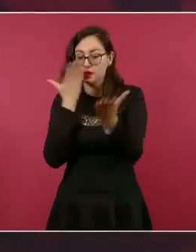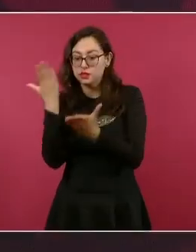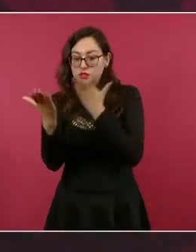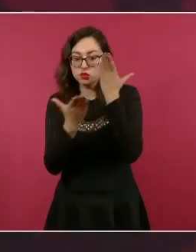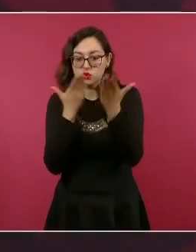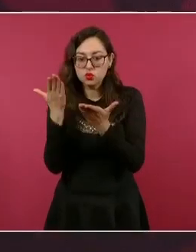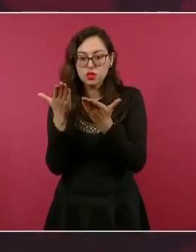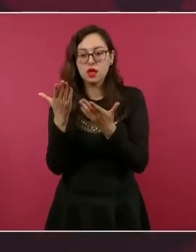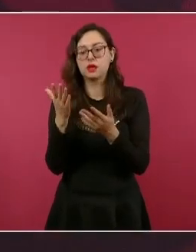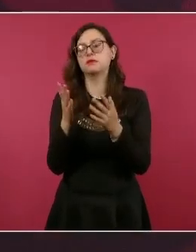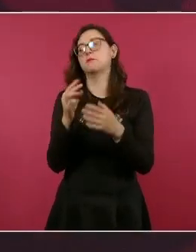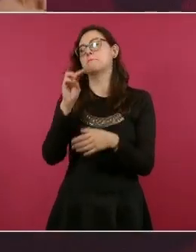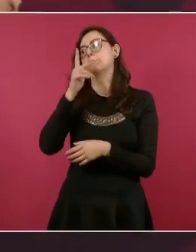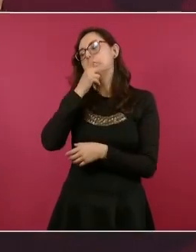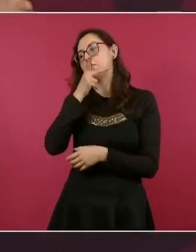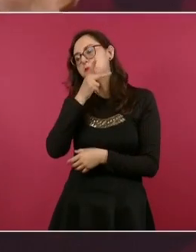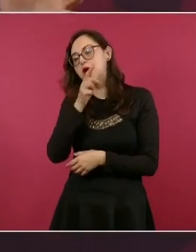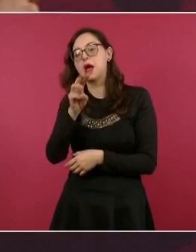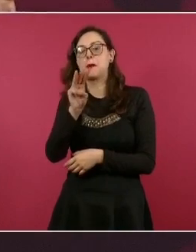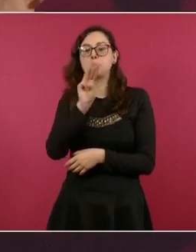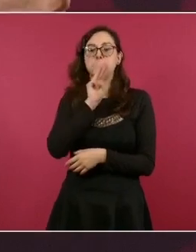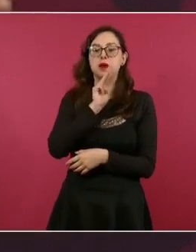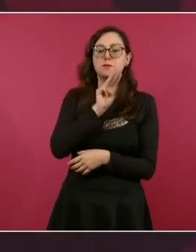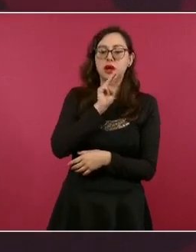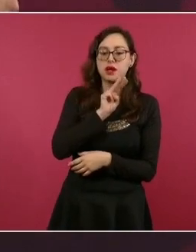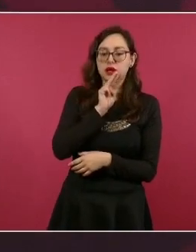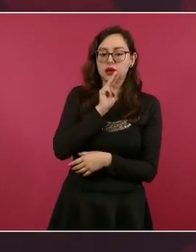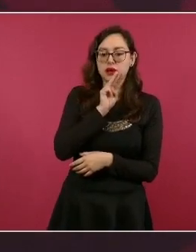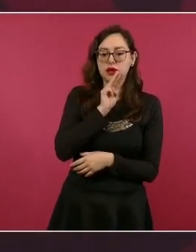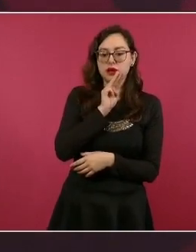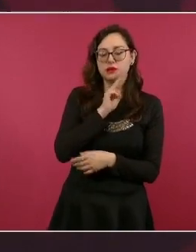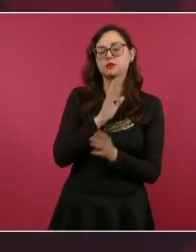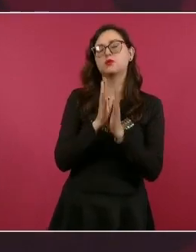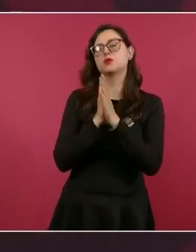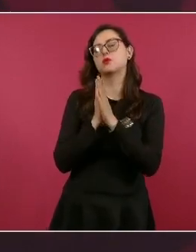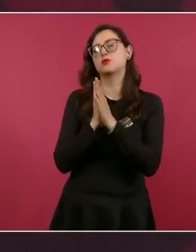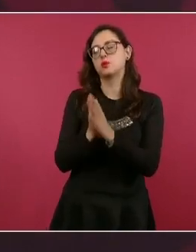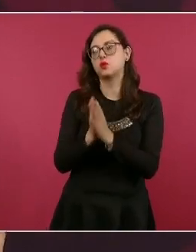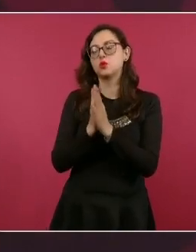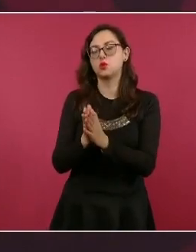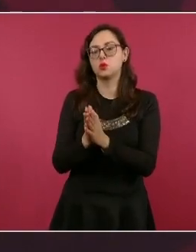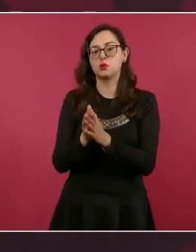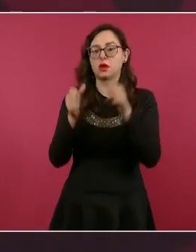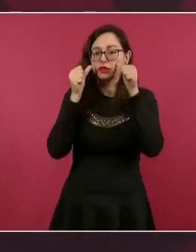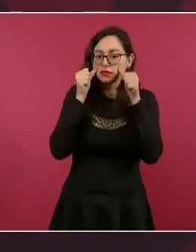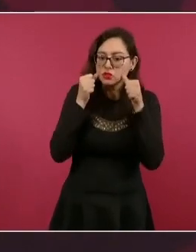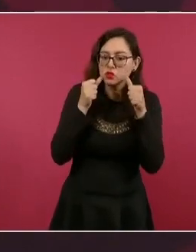a las mamás, a los familiares, que estén pendientes,